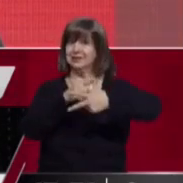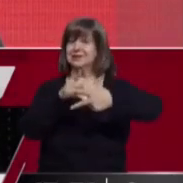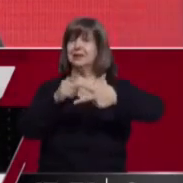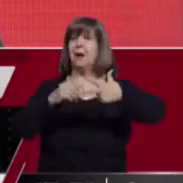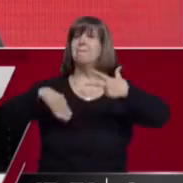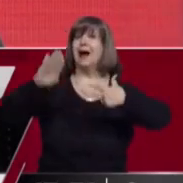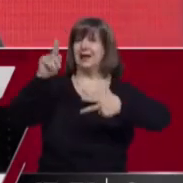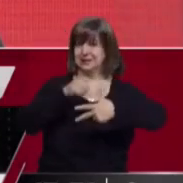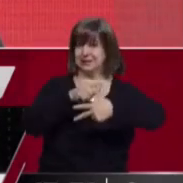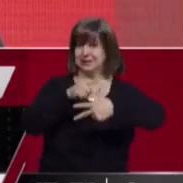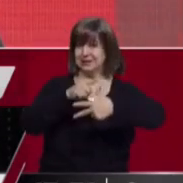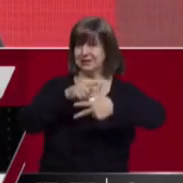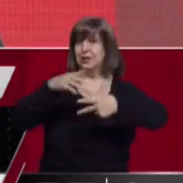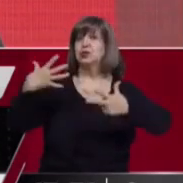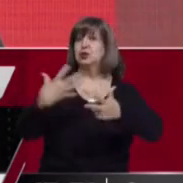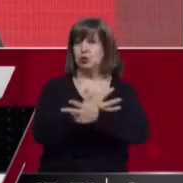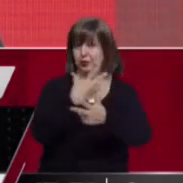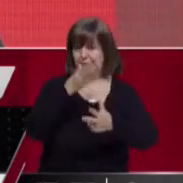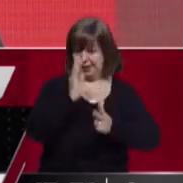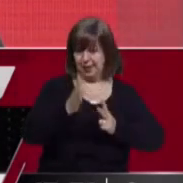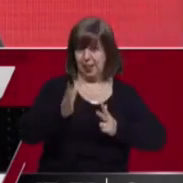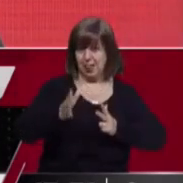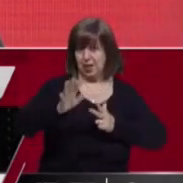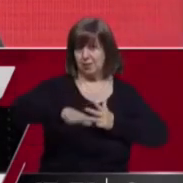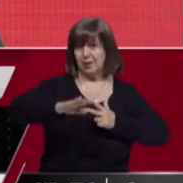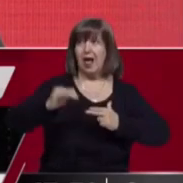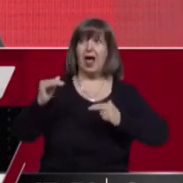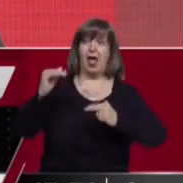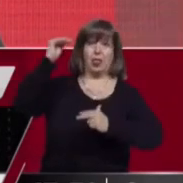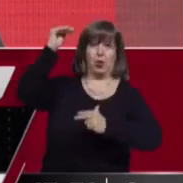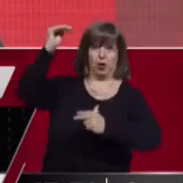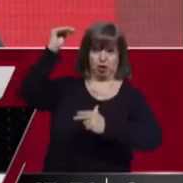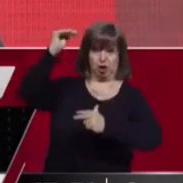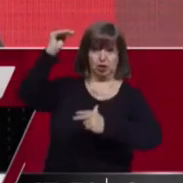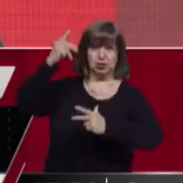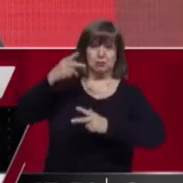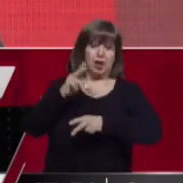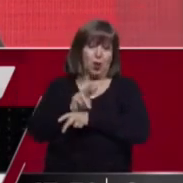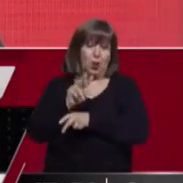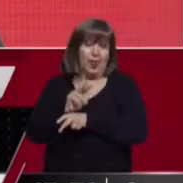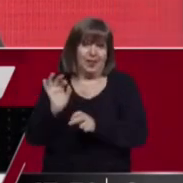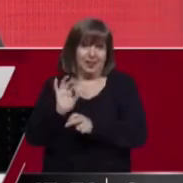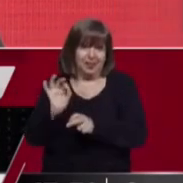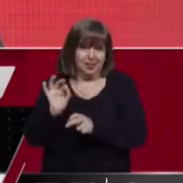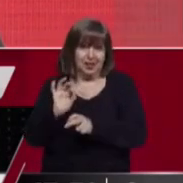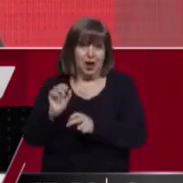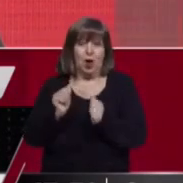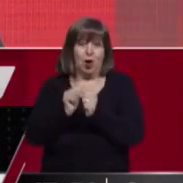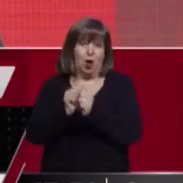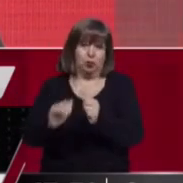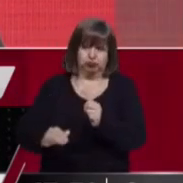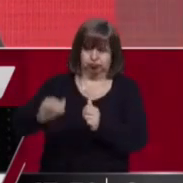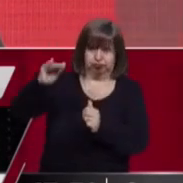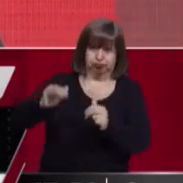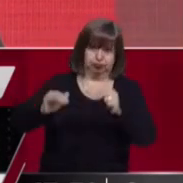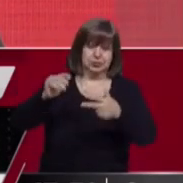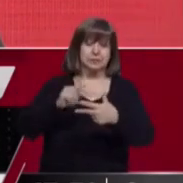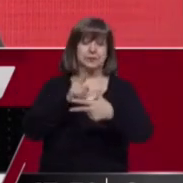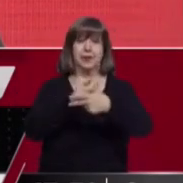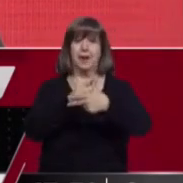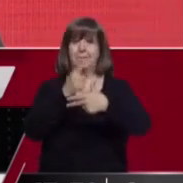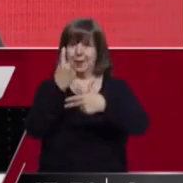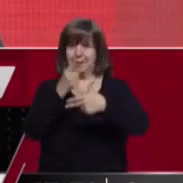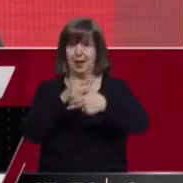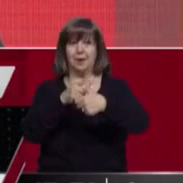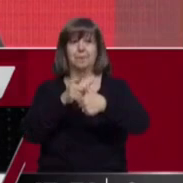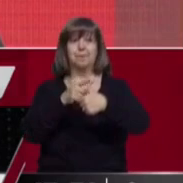Cada situación en donde un niño es violentado o una niña es singular y tiene causas diferentes. Pero hay